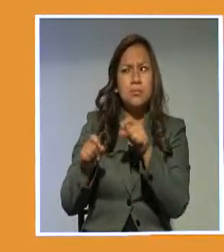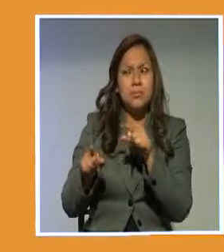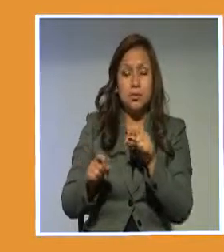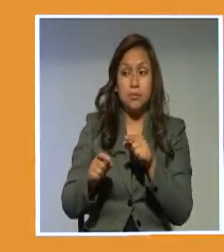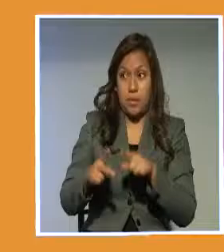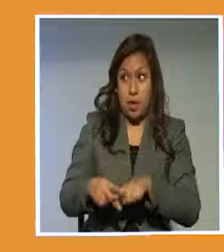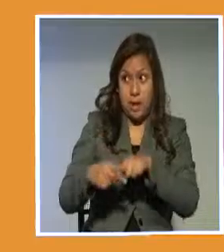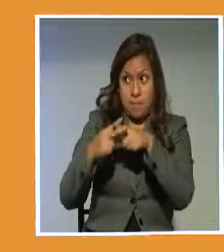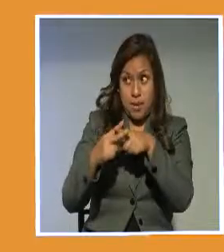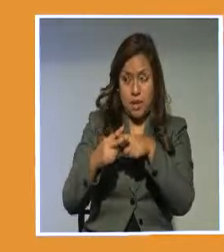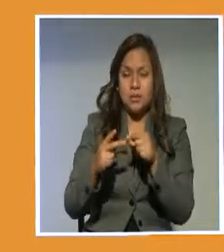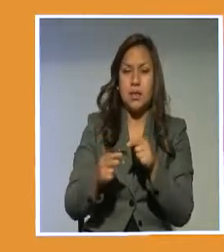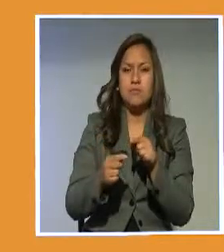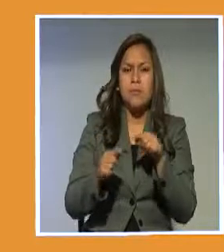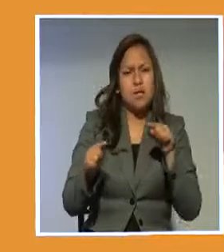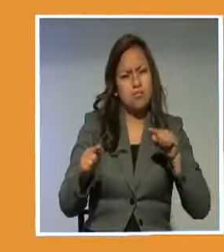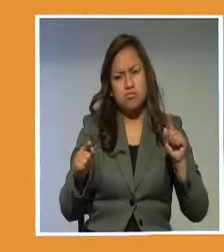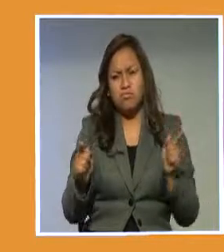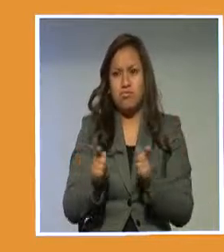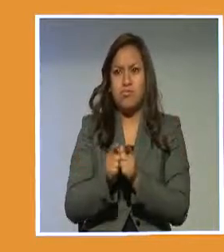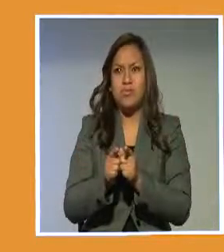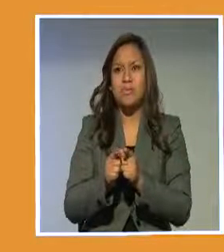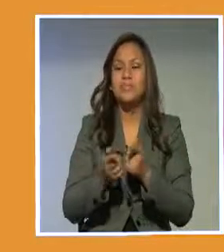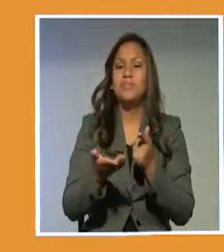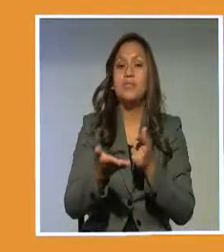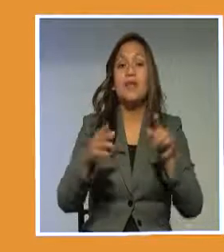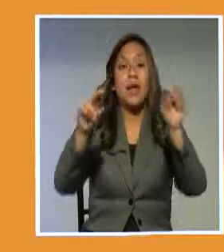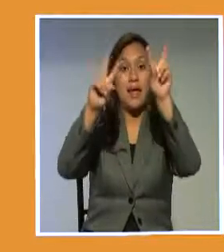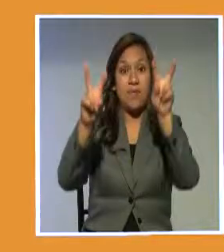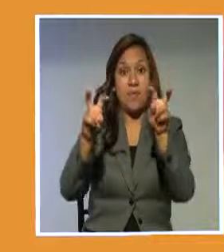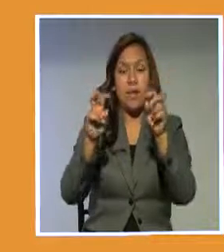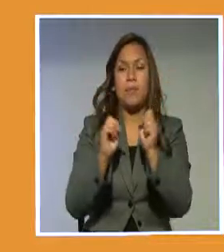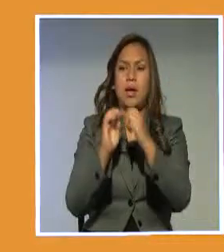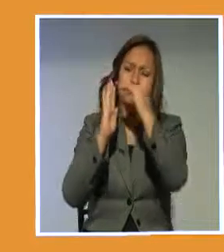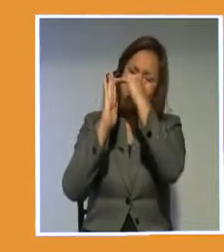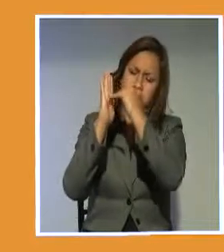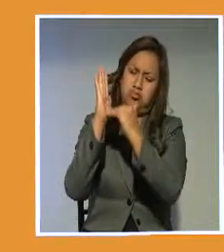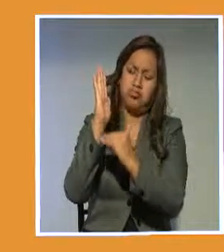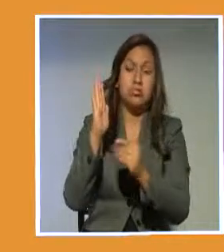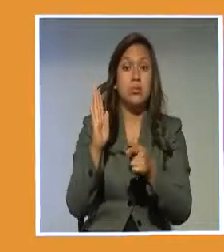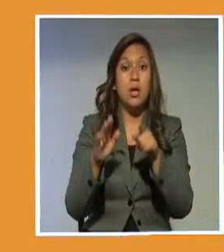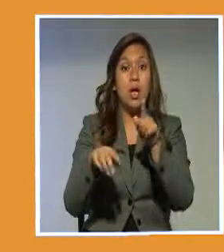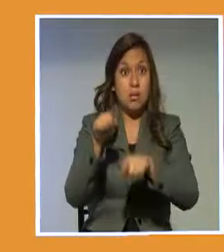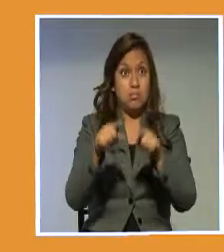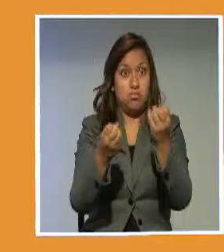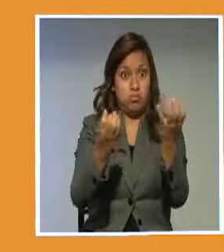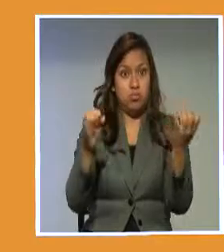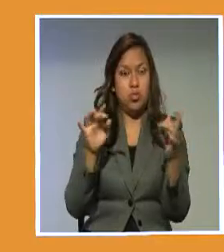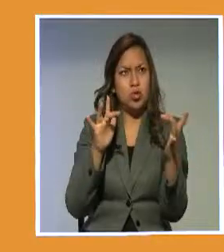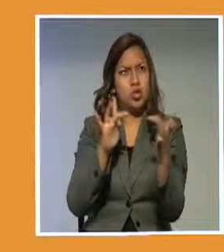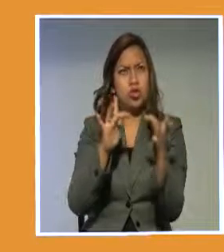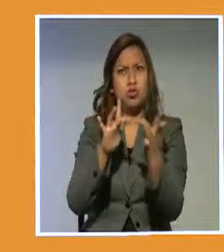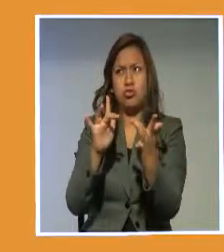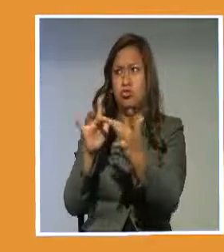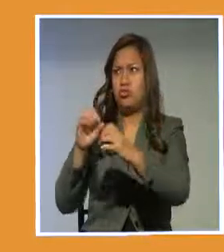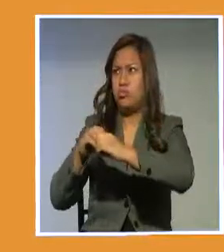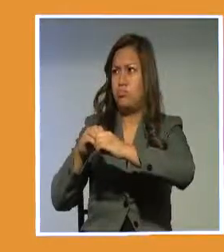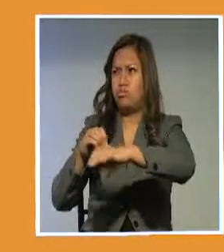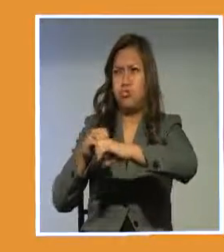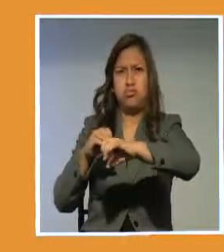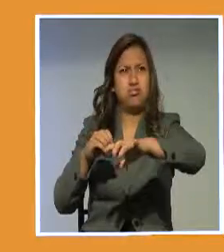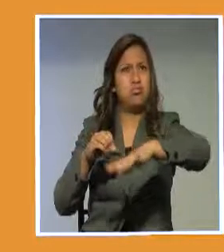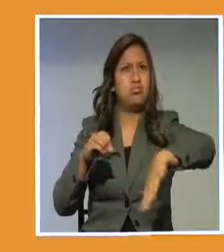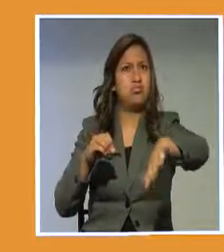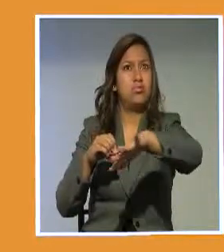iniciamos primero pasando nuestra habitual pastilla donde los medios de comunicación que a nivel nacional y también los medios de comunicación